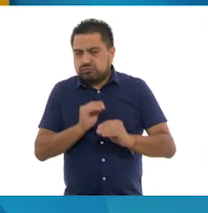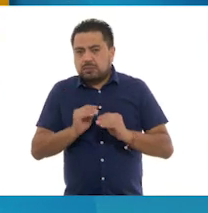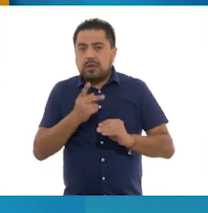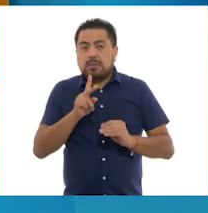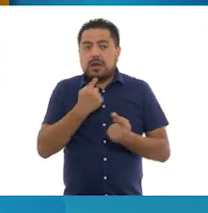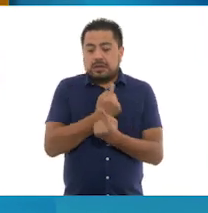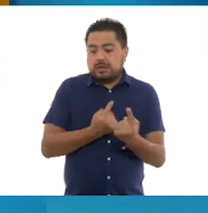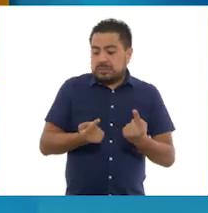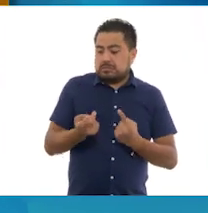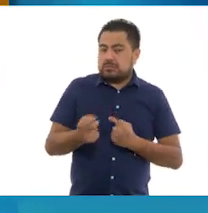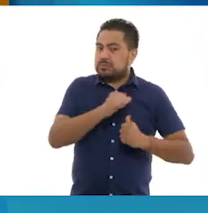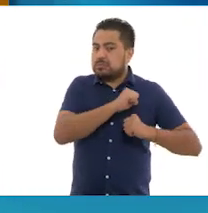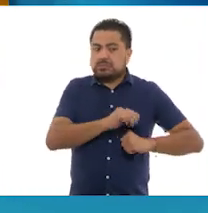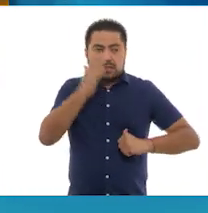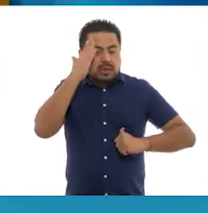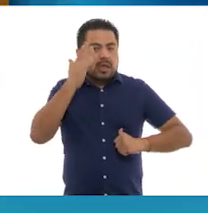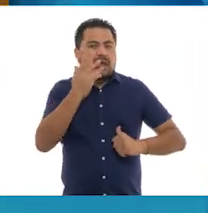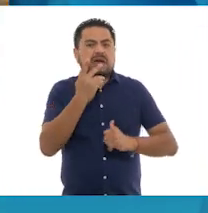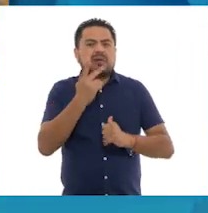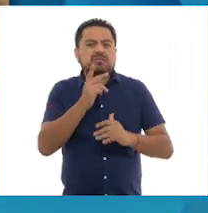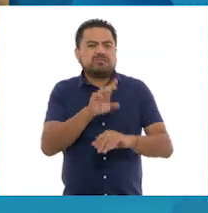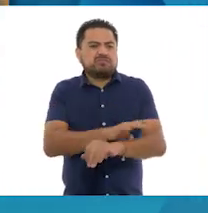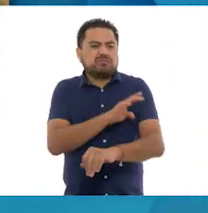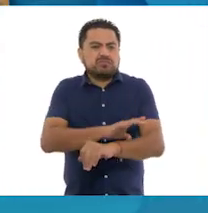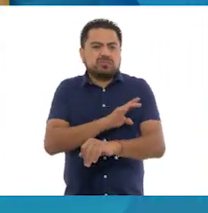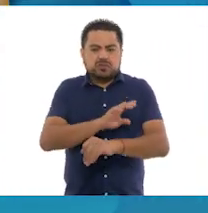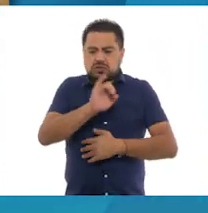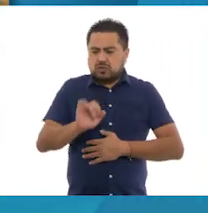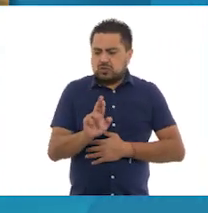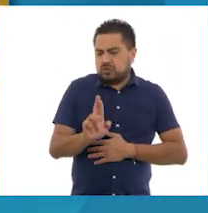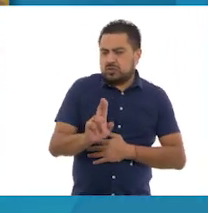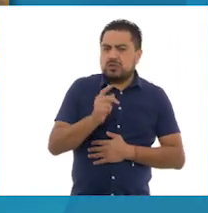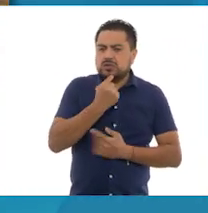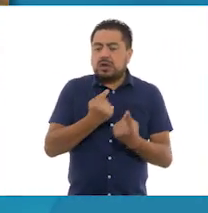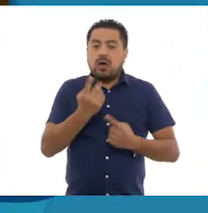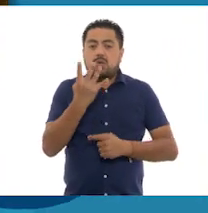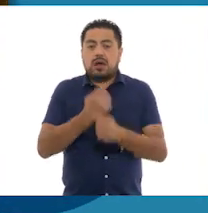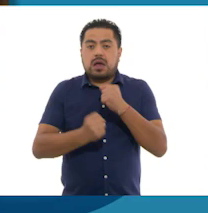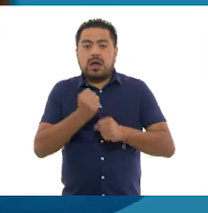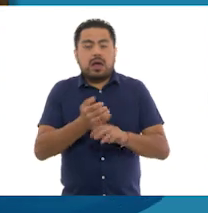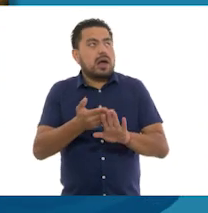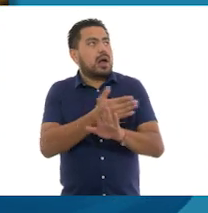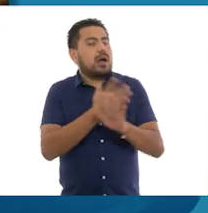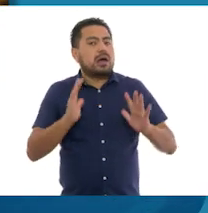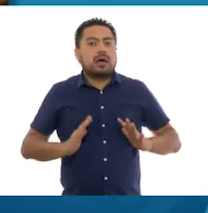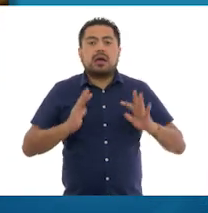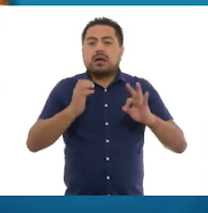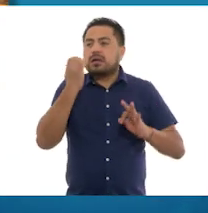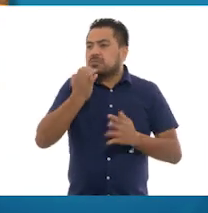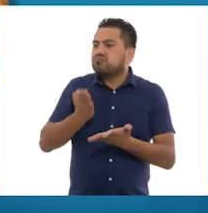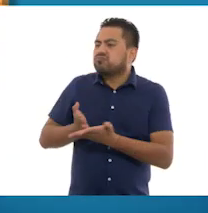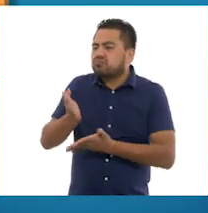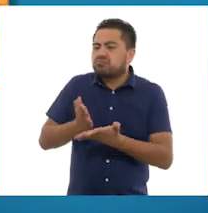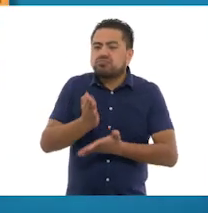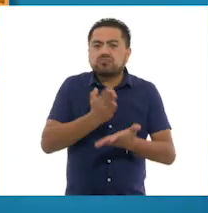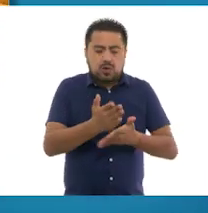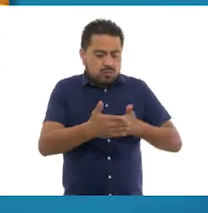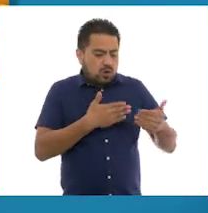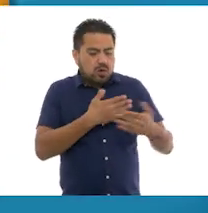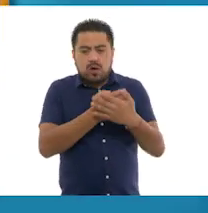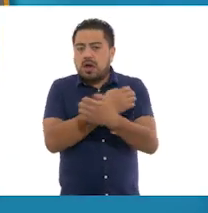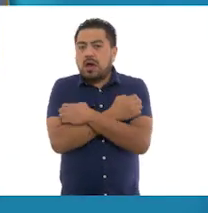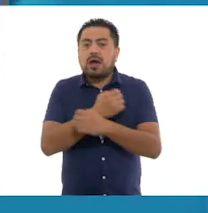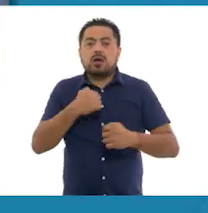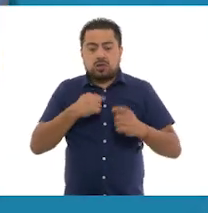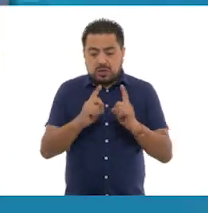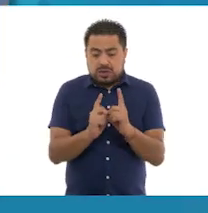niñez. Electrónica Junior es un proyecto que nace hace 4 años. Asistimos a las escuelas porque llevamos un modelo educativo. Es un modelo que nosotros